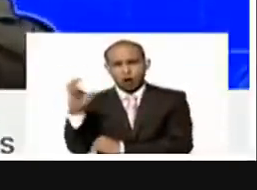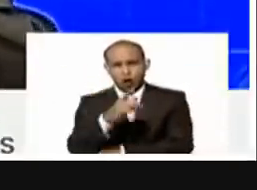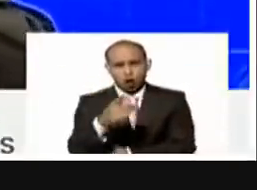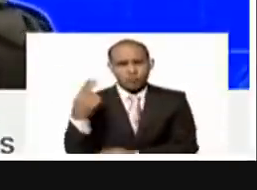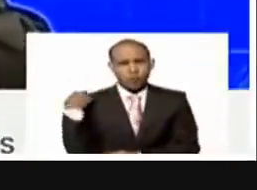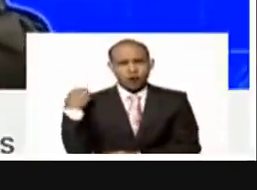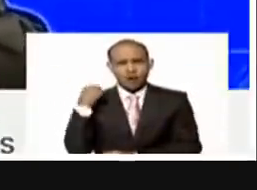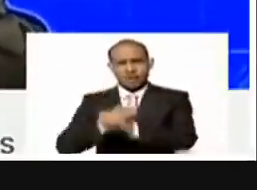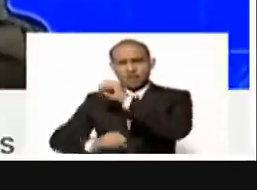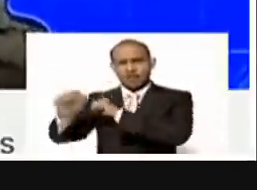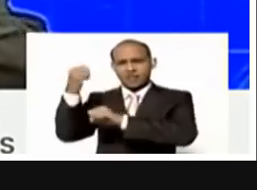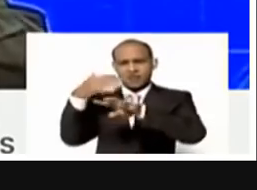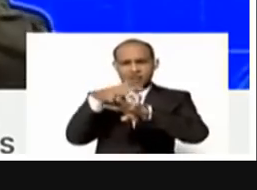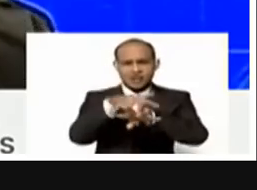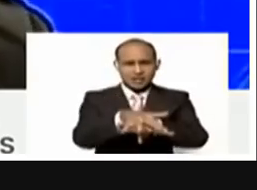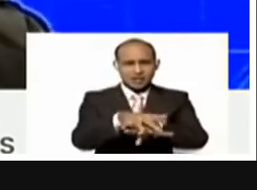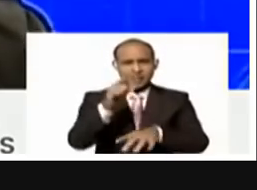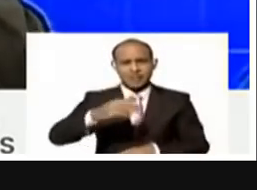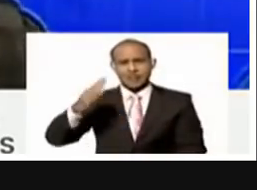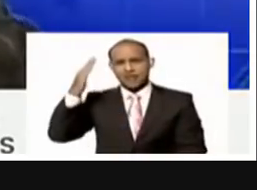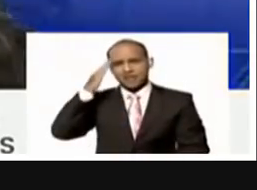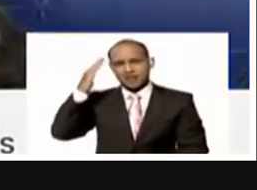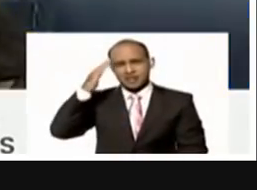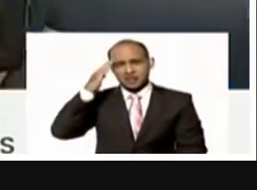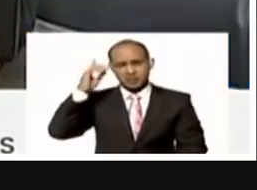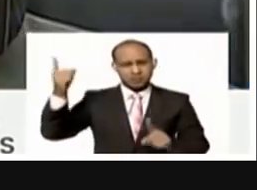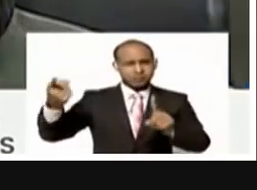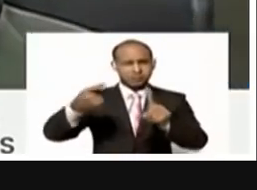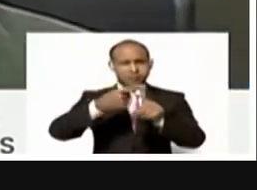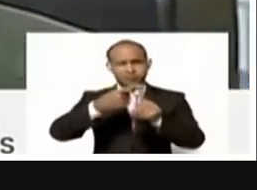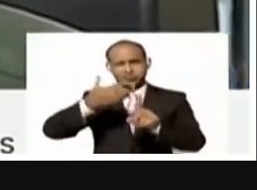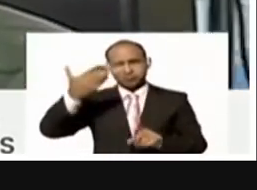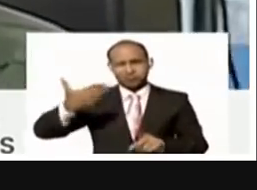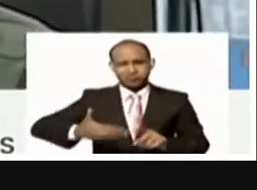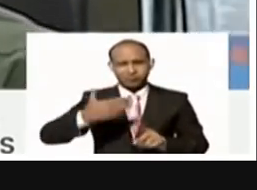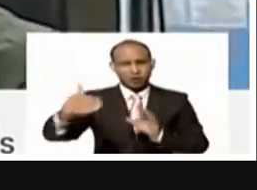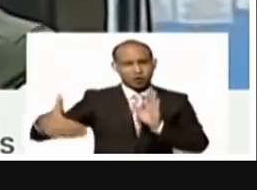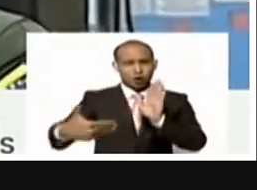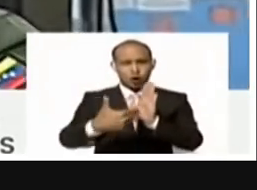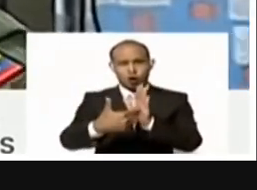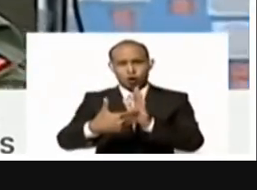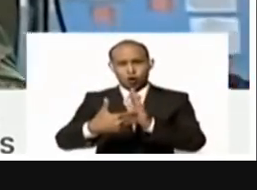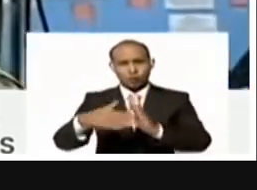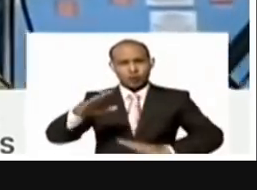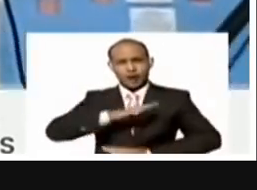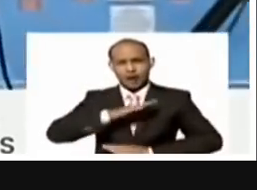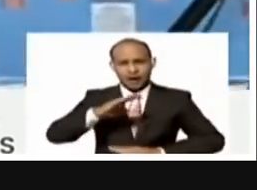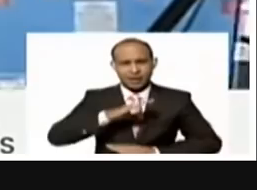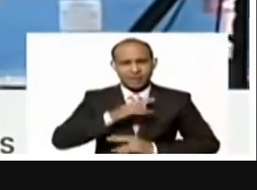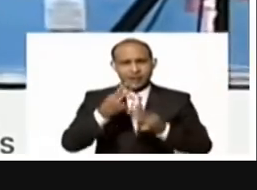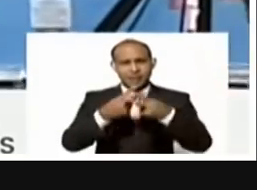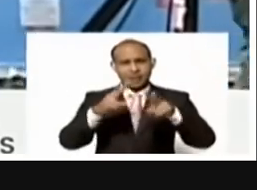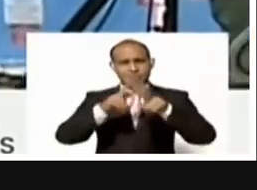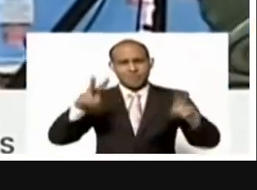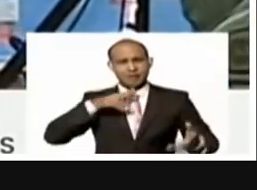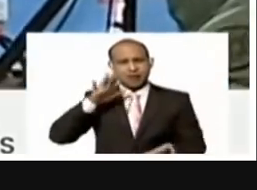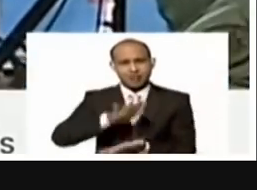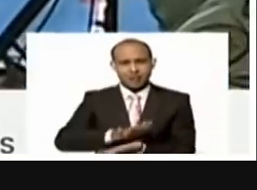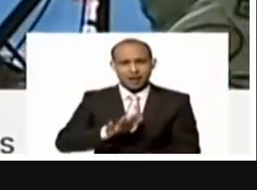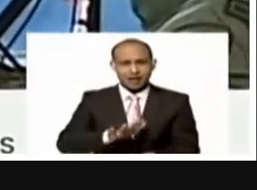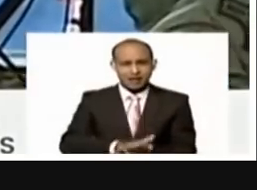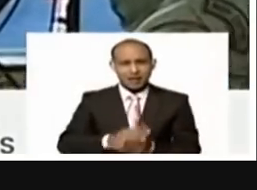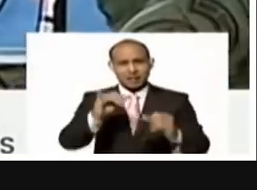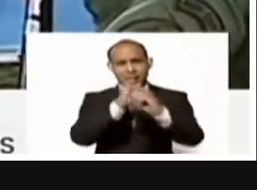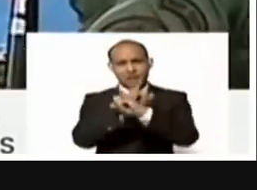zona de defensa integral debe saber que la principal amenaza contra la estabilidad, la paz, la tranquilidad,